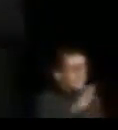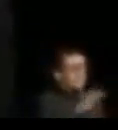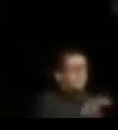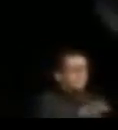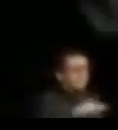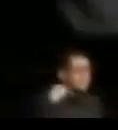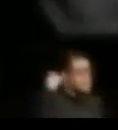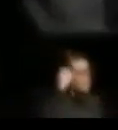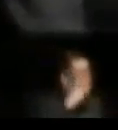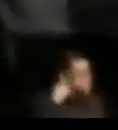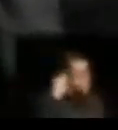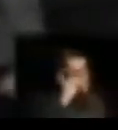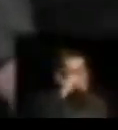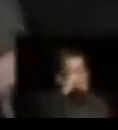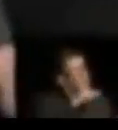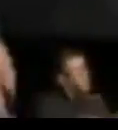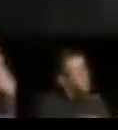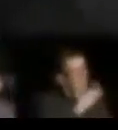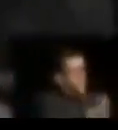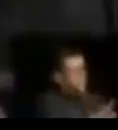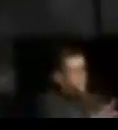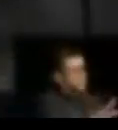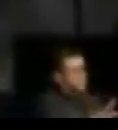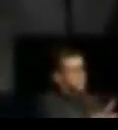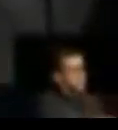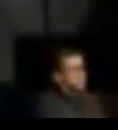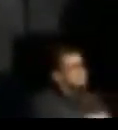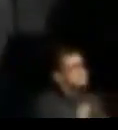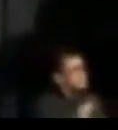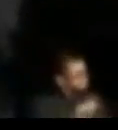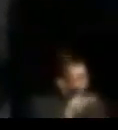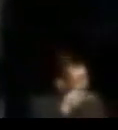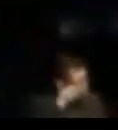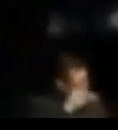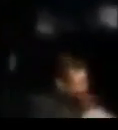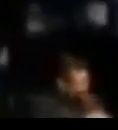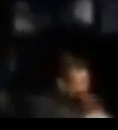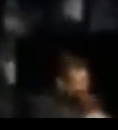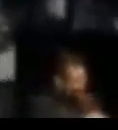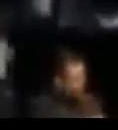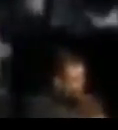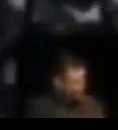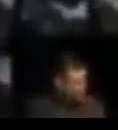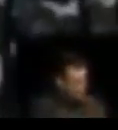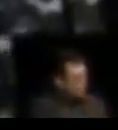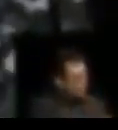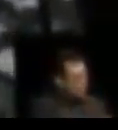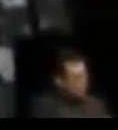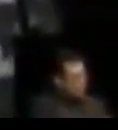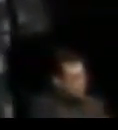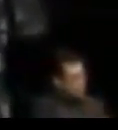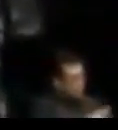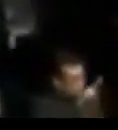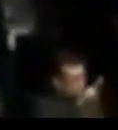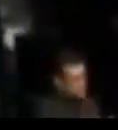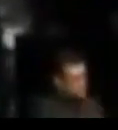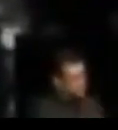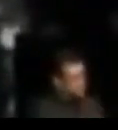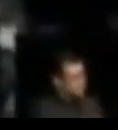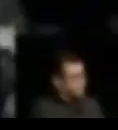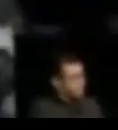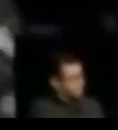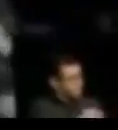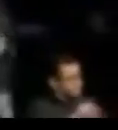de marzo del año 2010. Y en cumplimiento al derecho a la verdad y